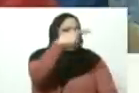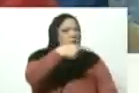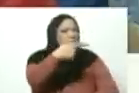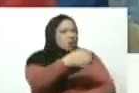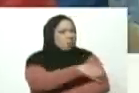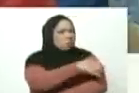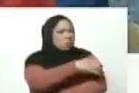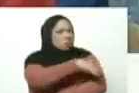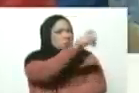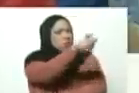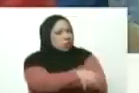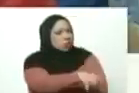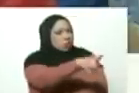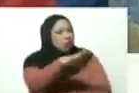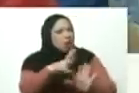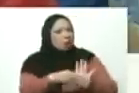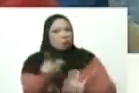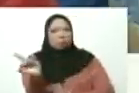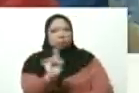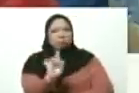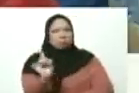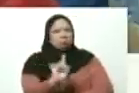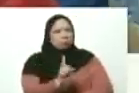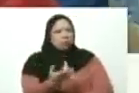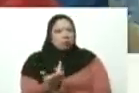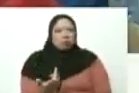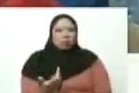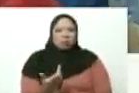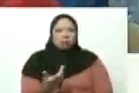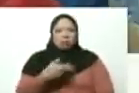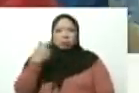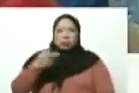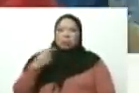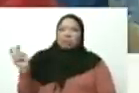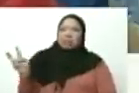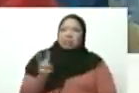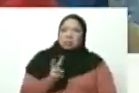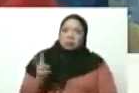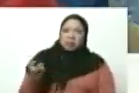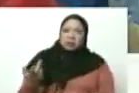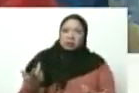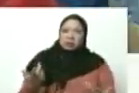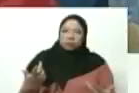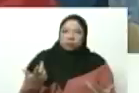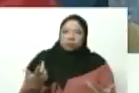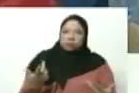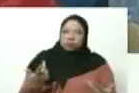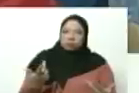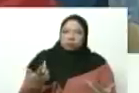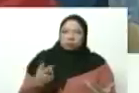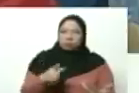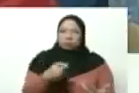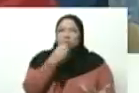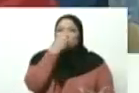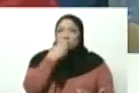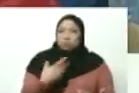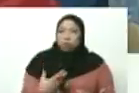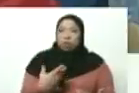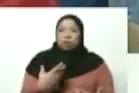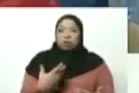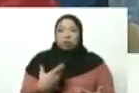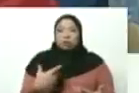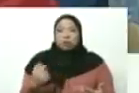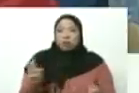el inframundo de la politiquería venezolana sería bueno citar a las